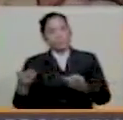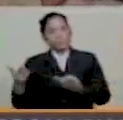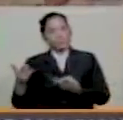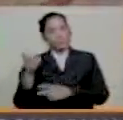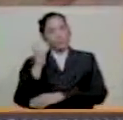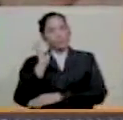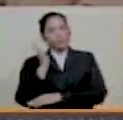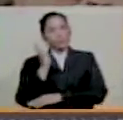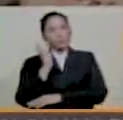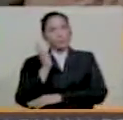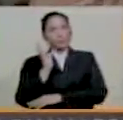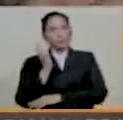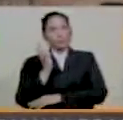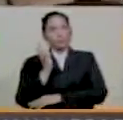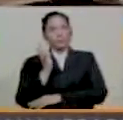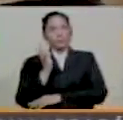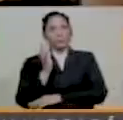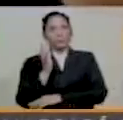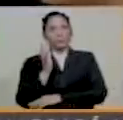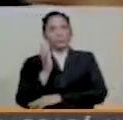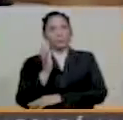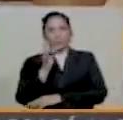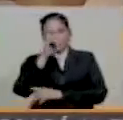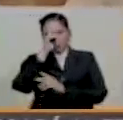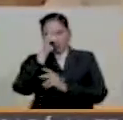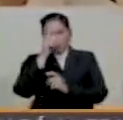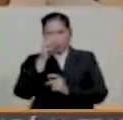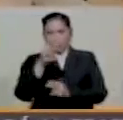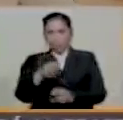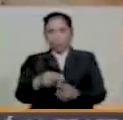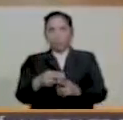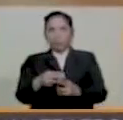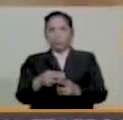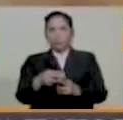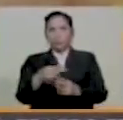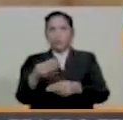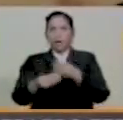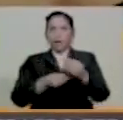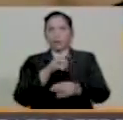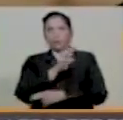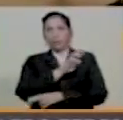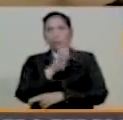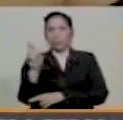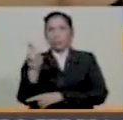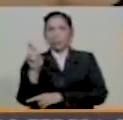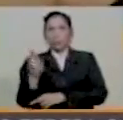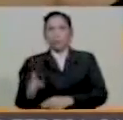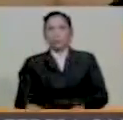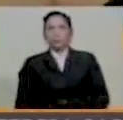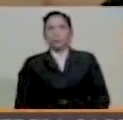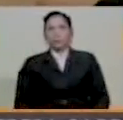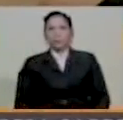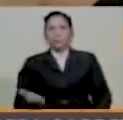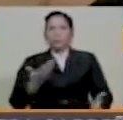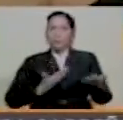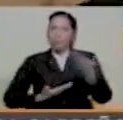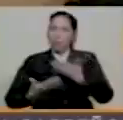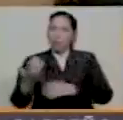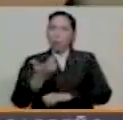acto de reconocimiento que les hace la República a través del